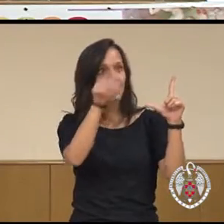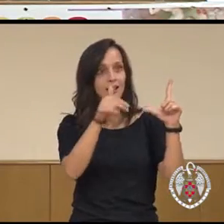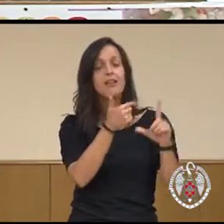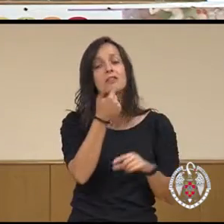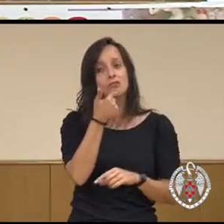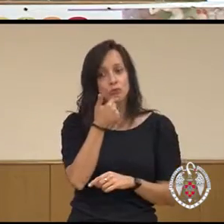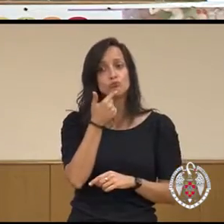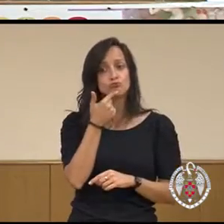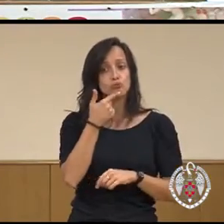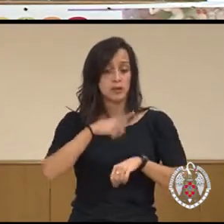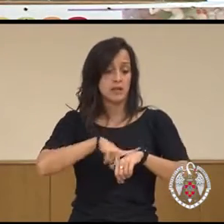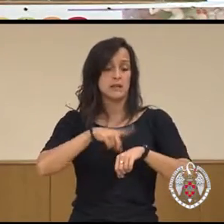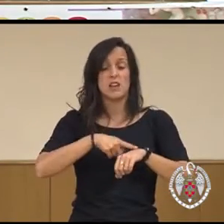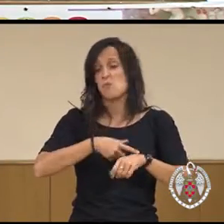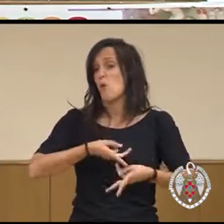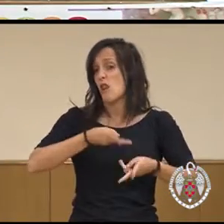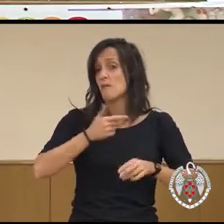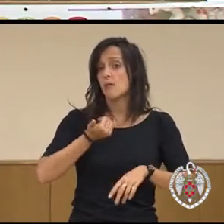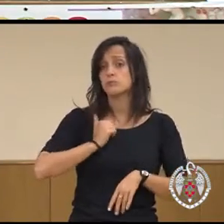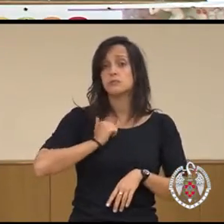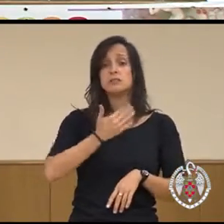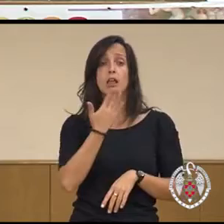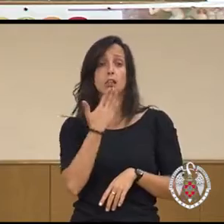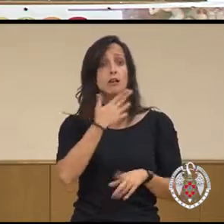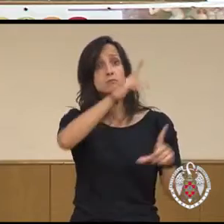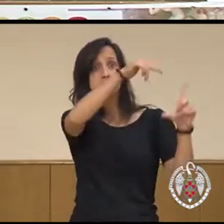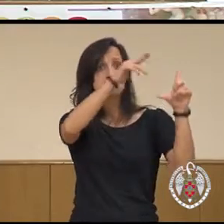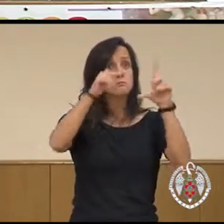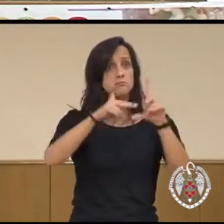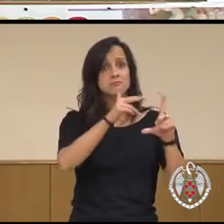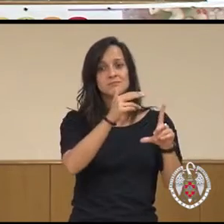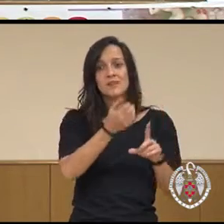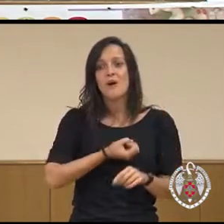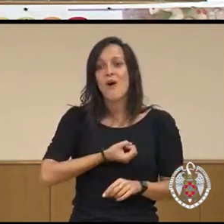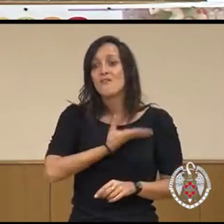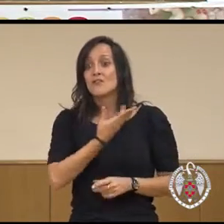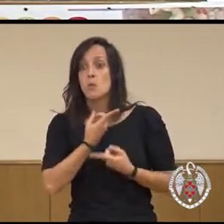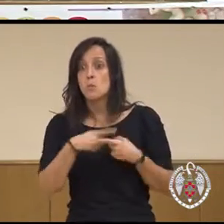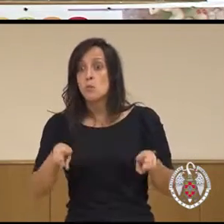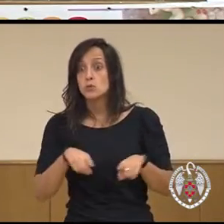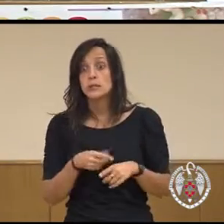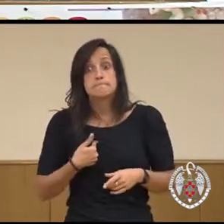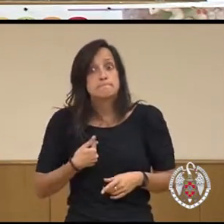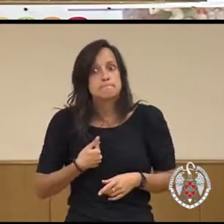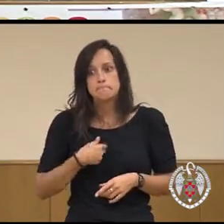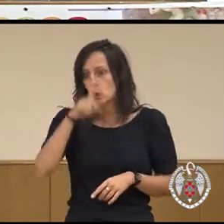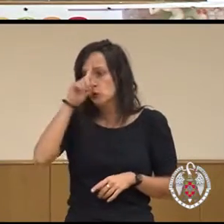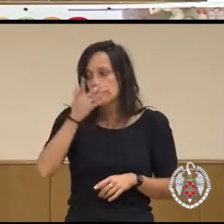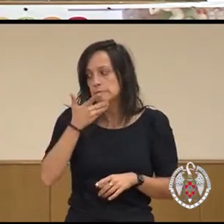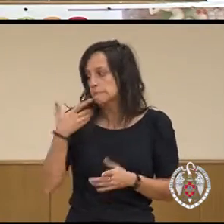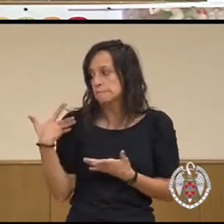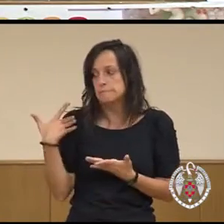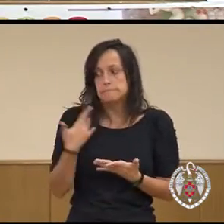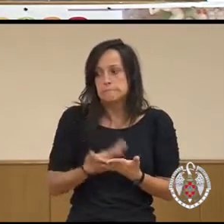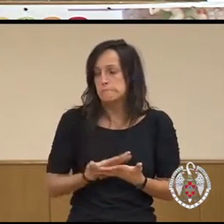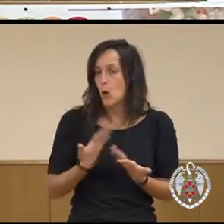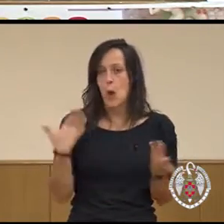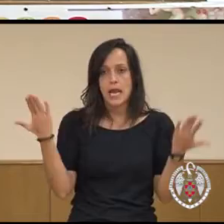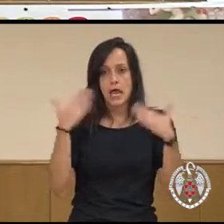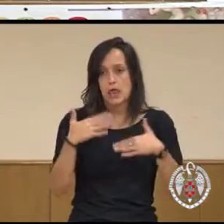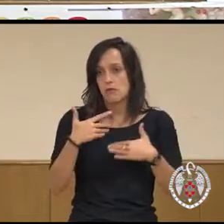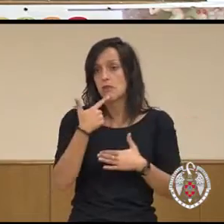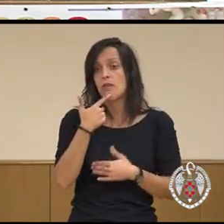en sus ratos libres, fue alumno de Maino, pero poca conocida es su afición a la música y su práctica de la música. Felipe IV